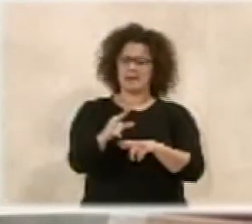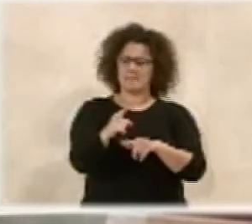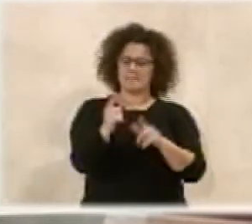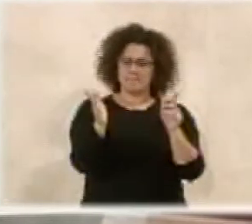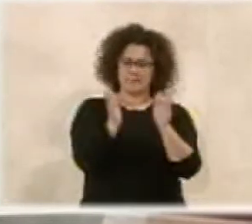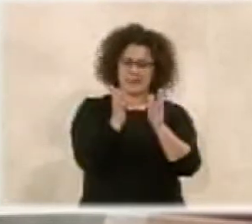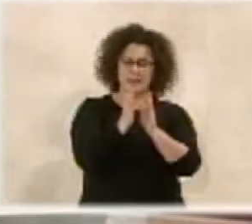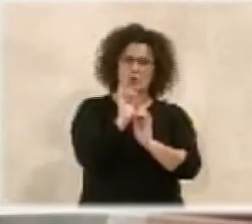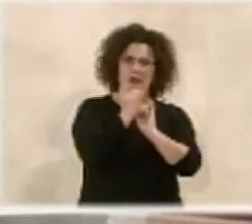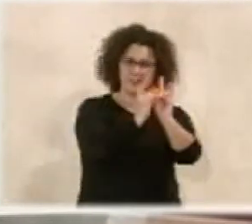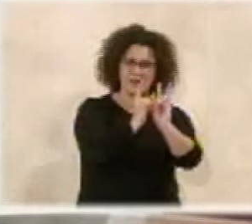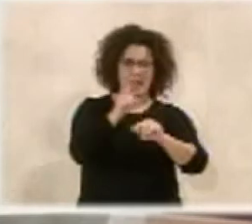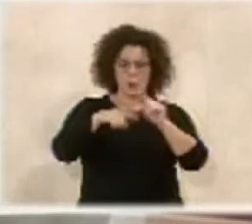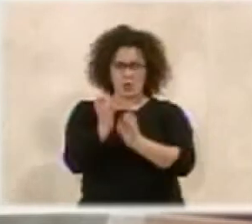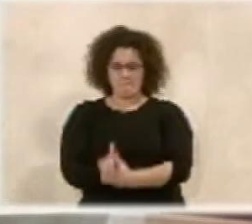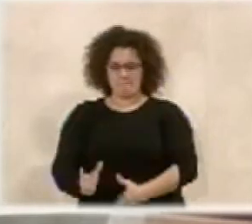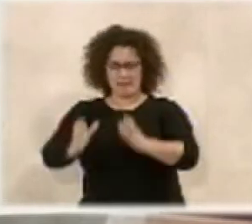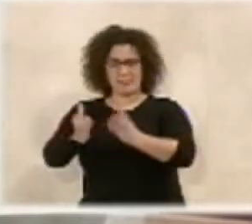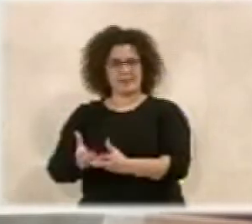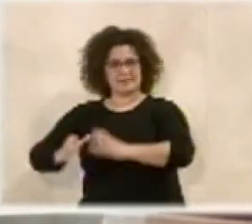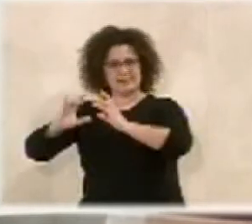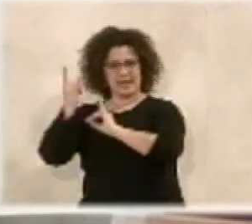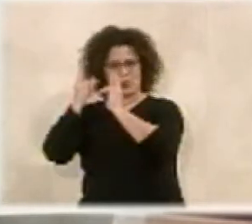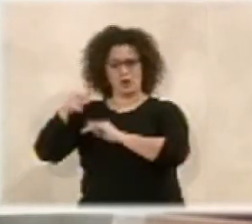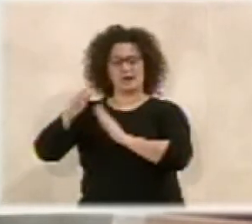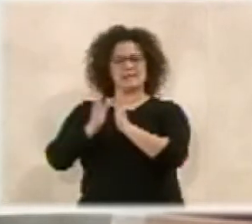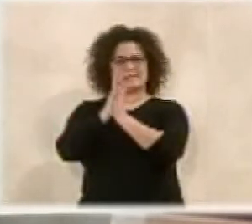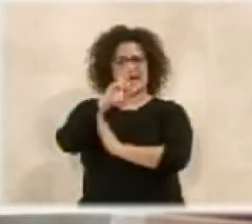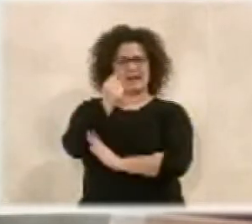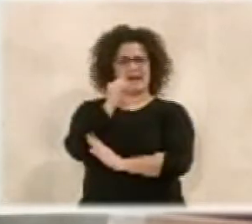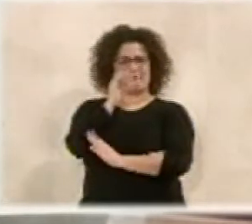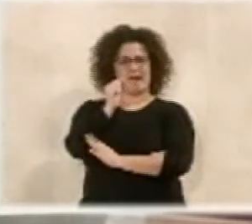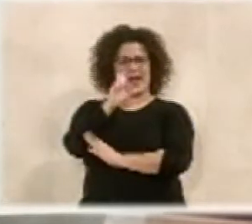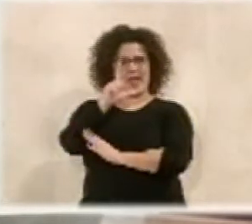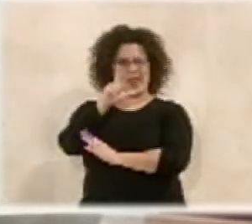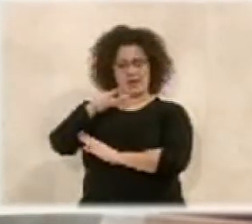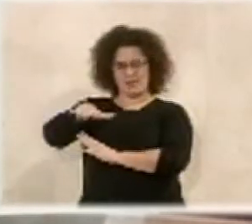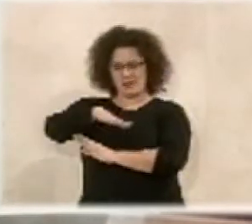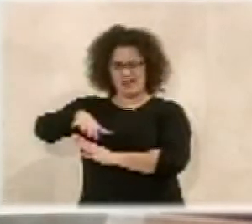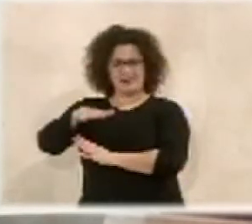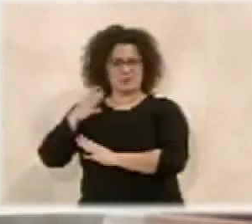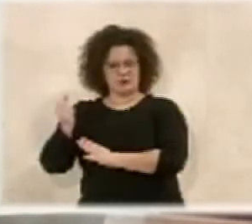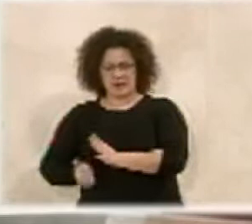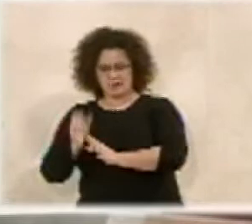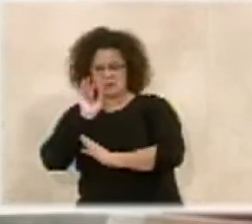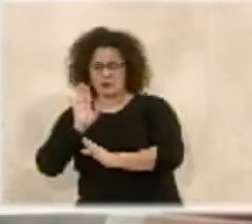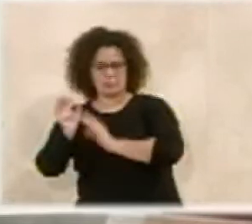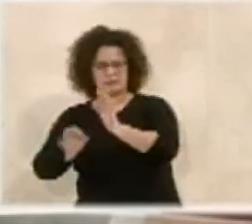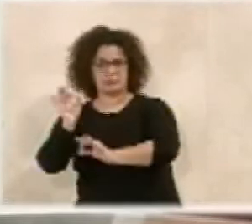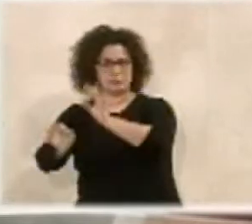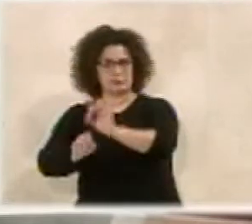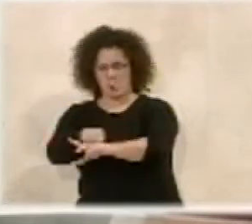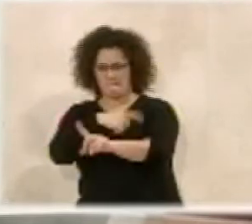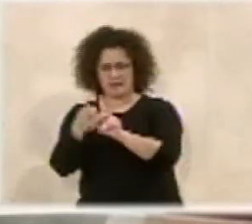y algunos maceteros que hay en la zona de calle San Rafael y calle Teresa de Ávila, están llenos de excrementos y de basura.